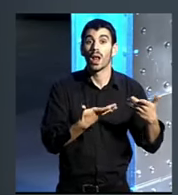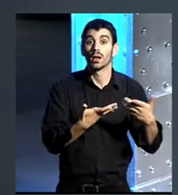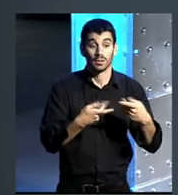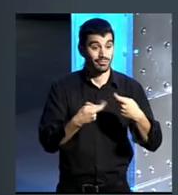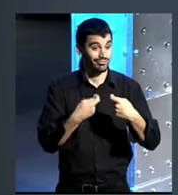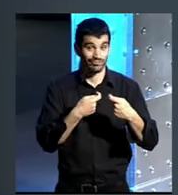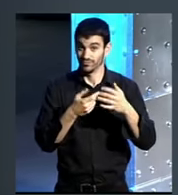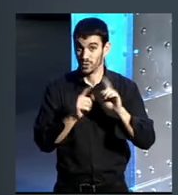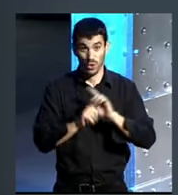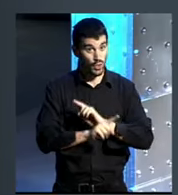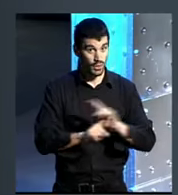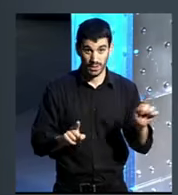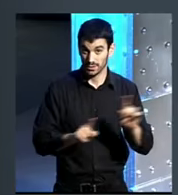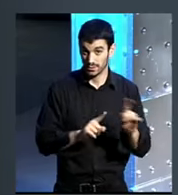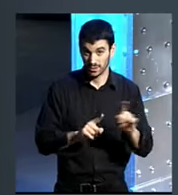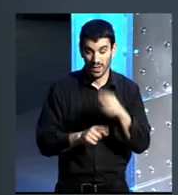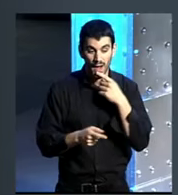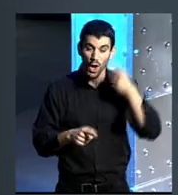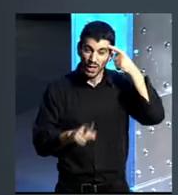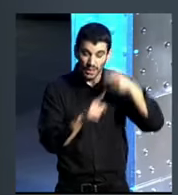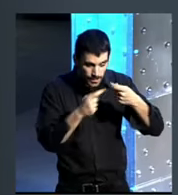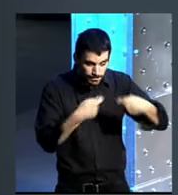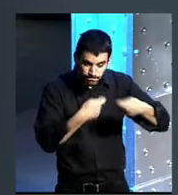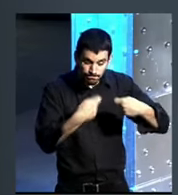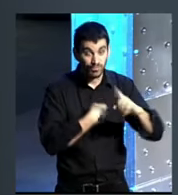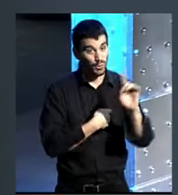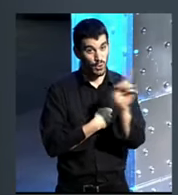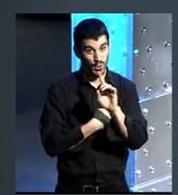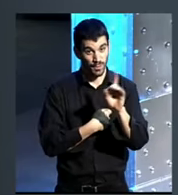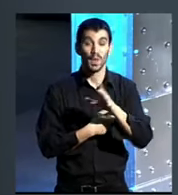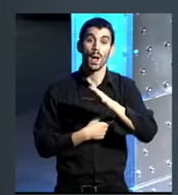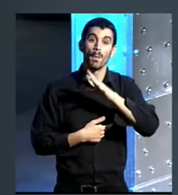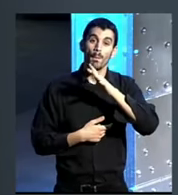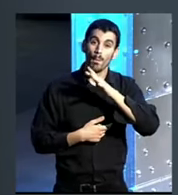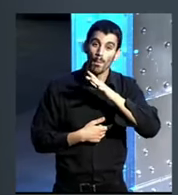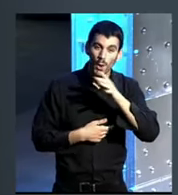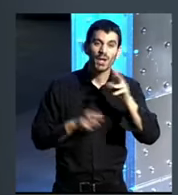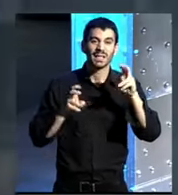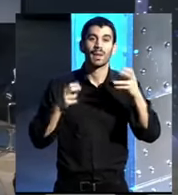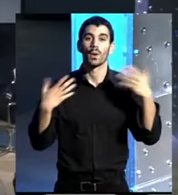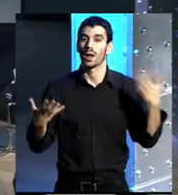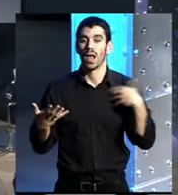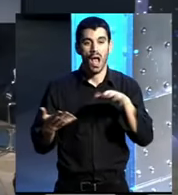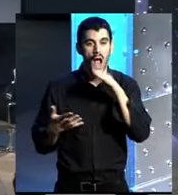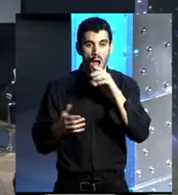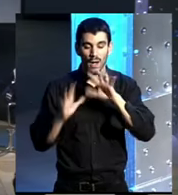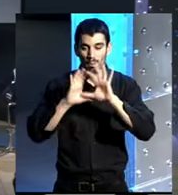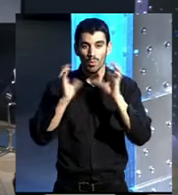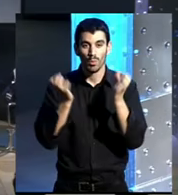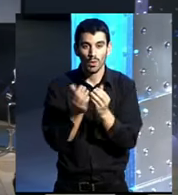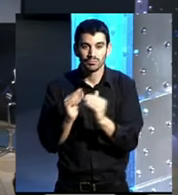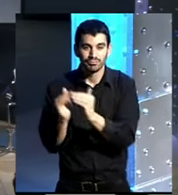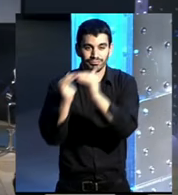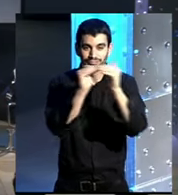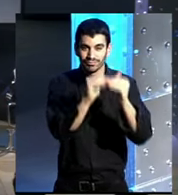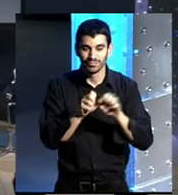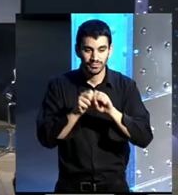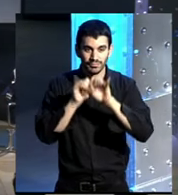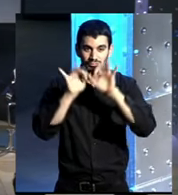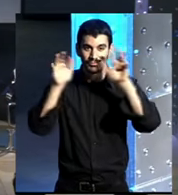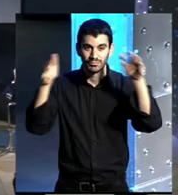qué? Pues por la famosa globalización, porque la erosión del